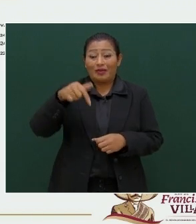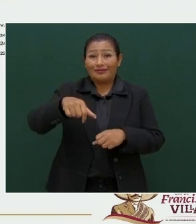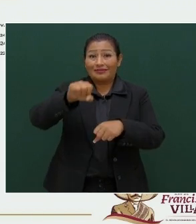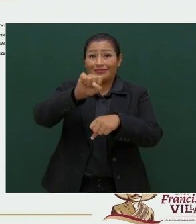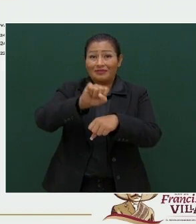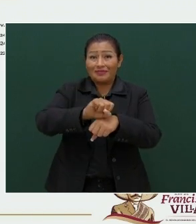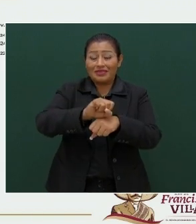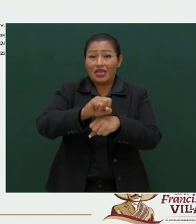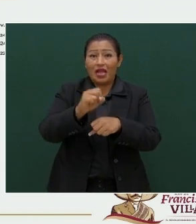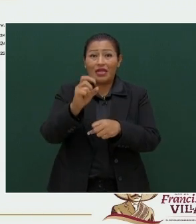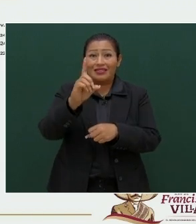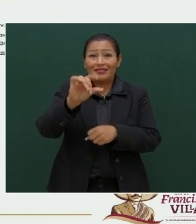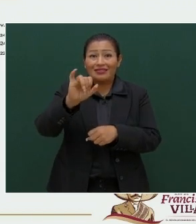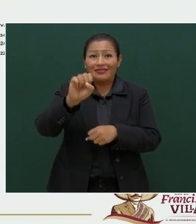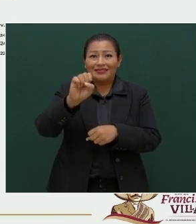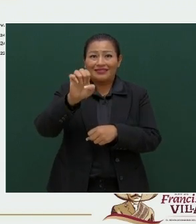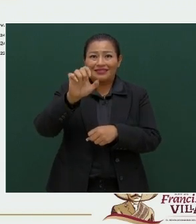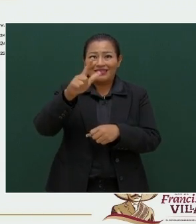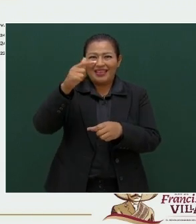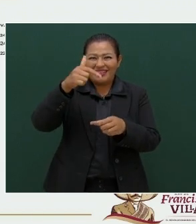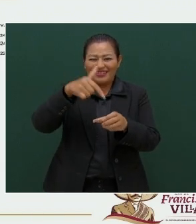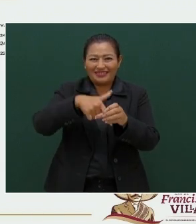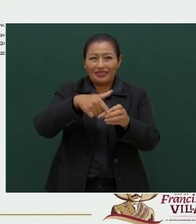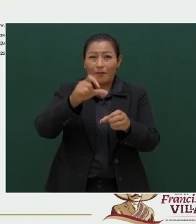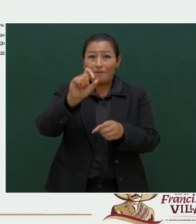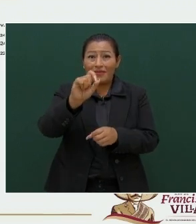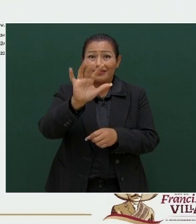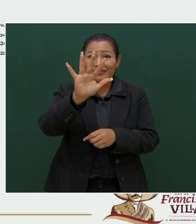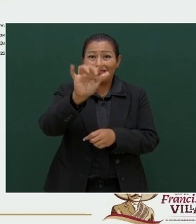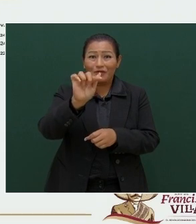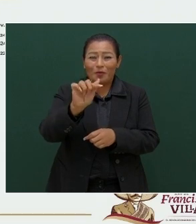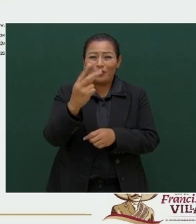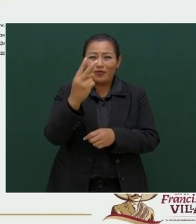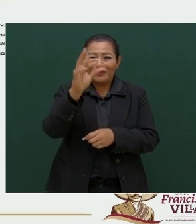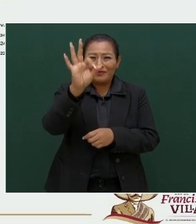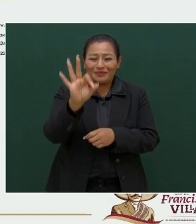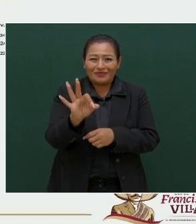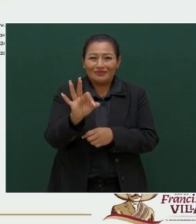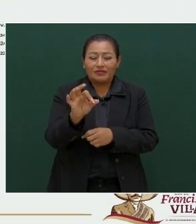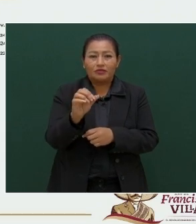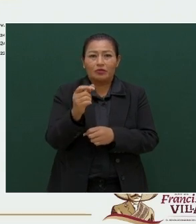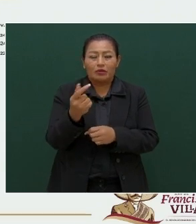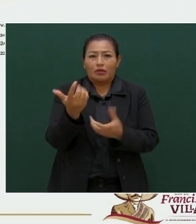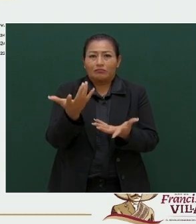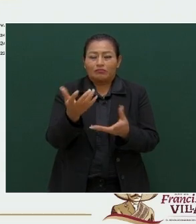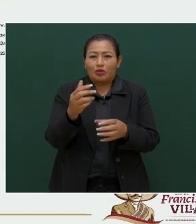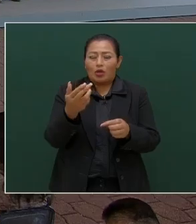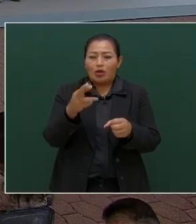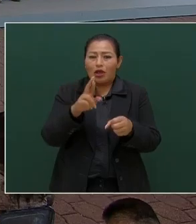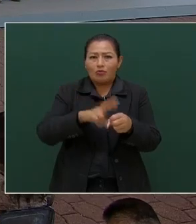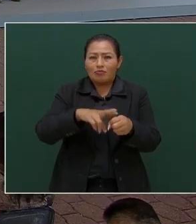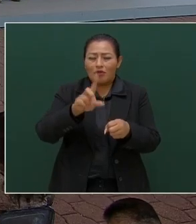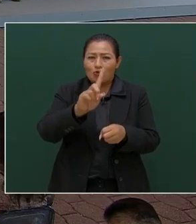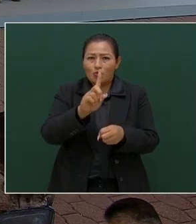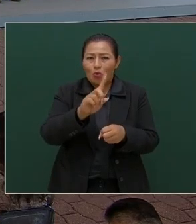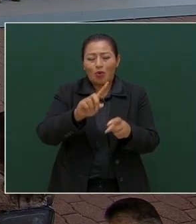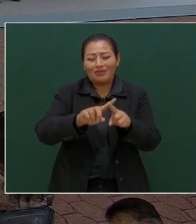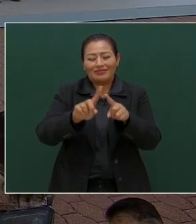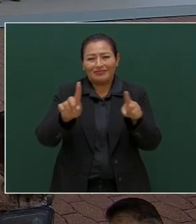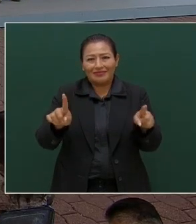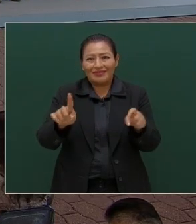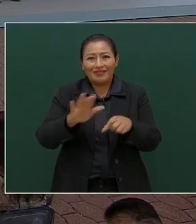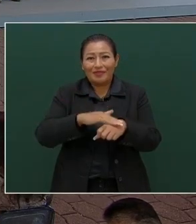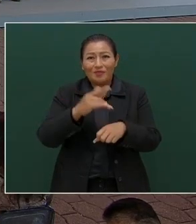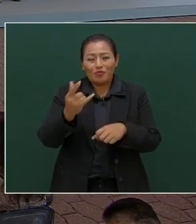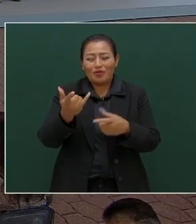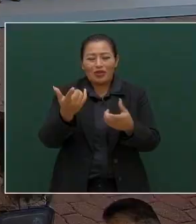semana, únicamente el diésel contará con un incentivo de 25.2%, no así la regular y la premium, las